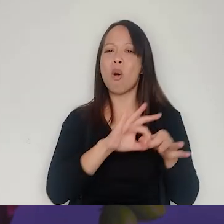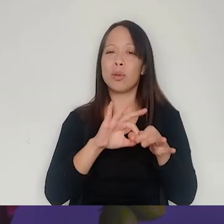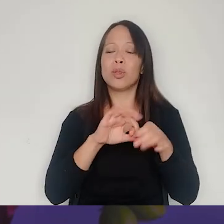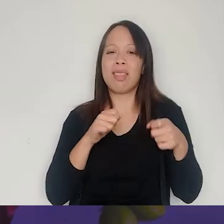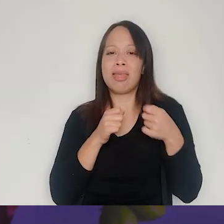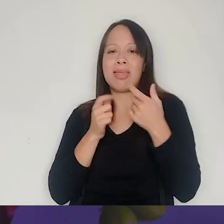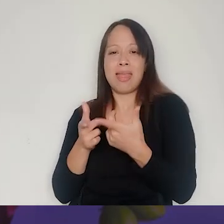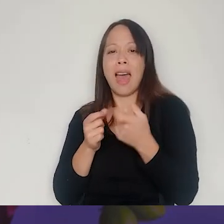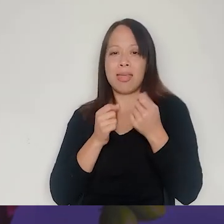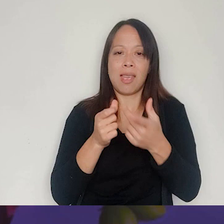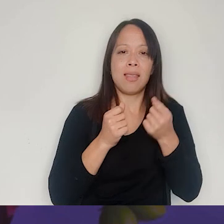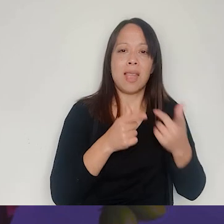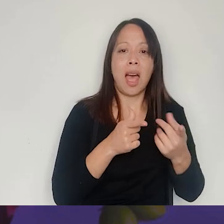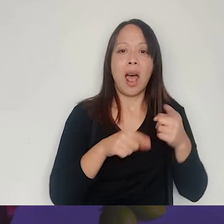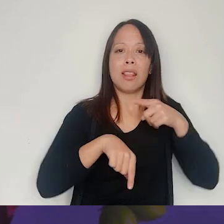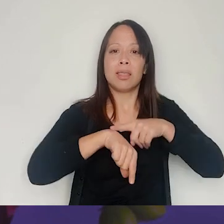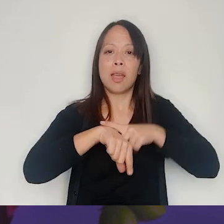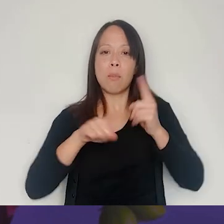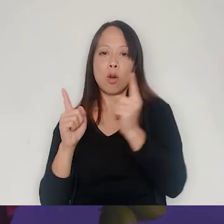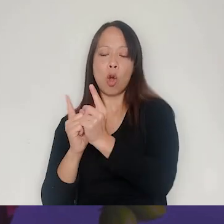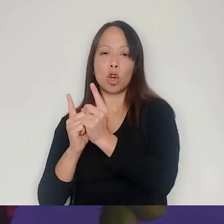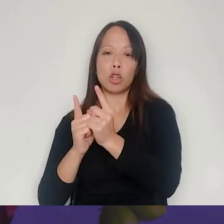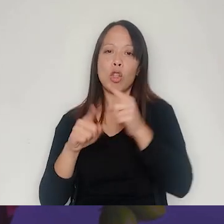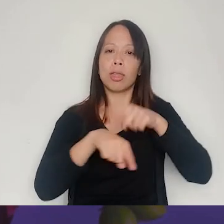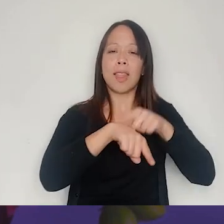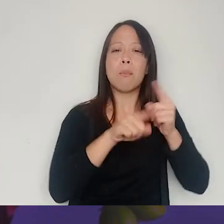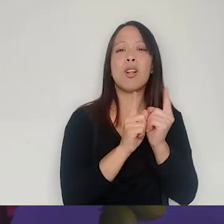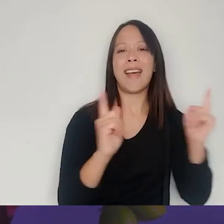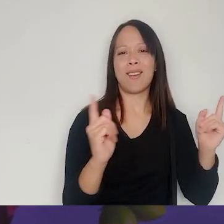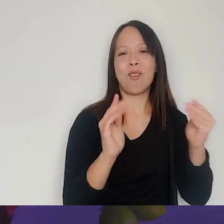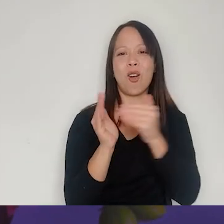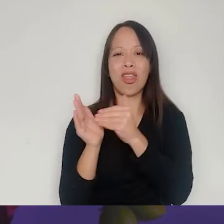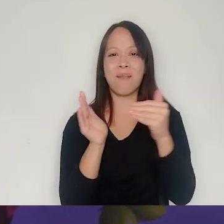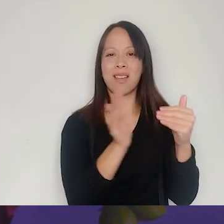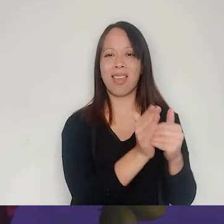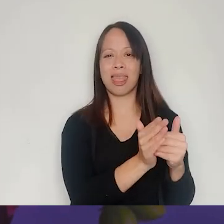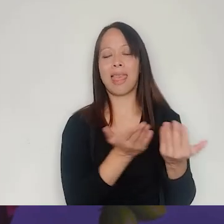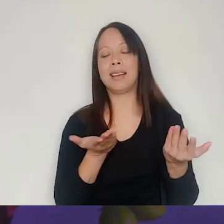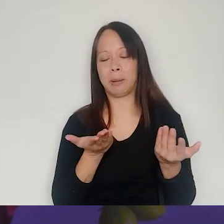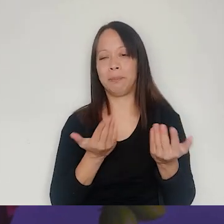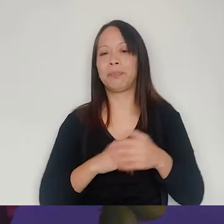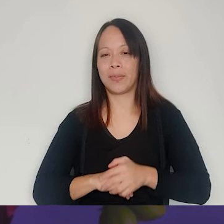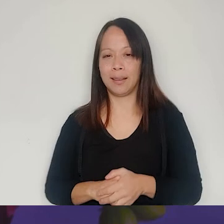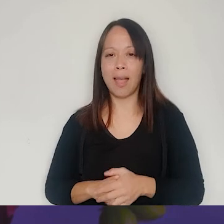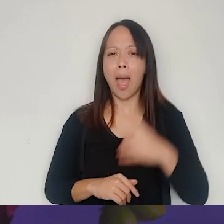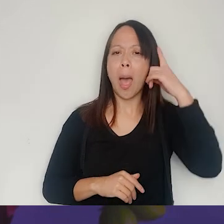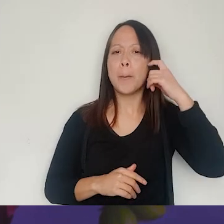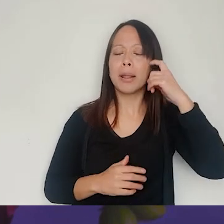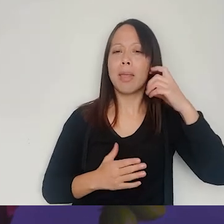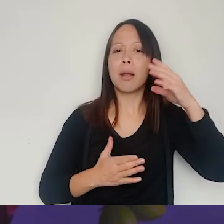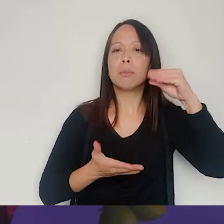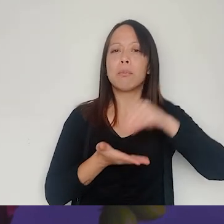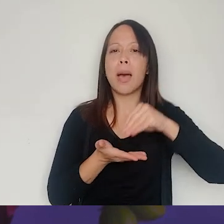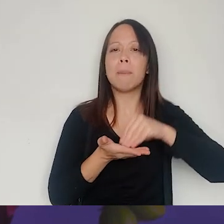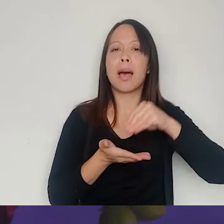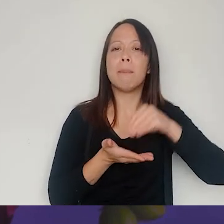beneficio, ¿no?, a corto o medio plazo de otros, y que con vuestras iniciativas exitosas nosotros podamos aprender y viceversa,